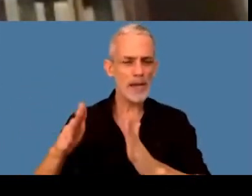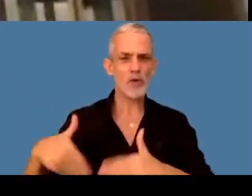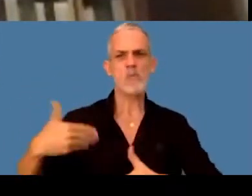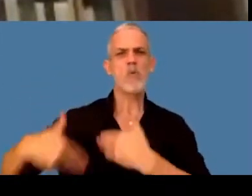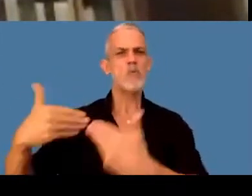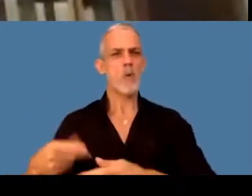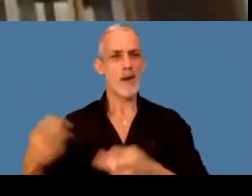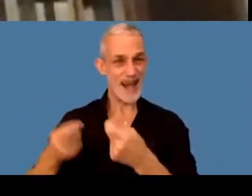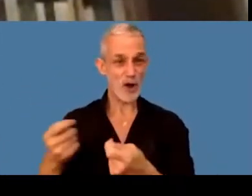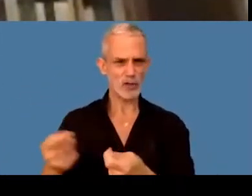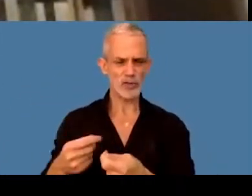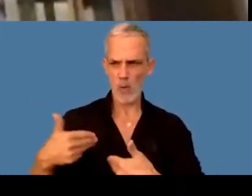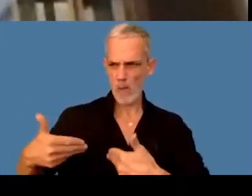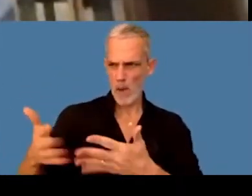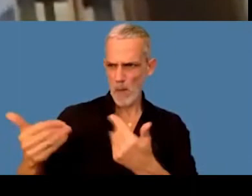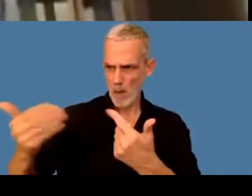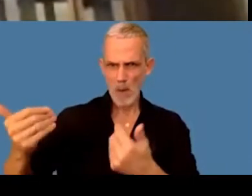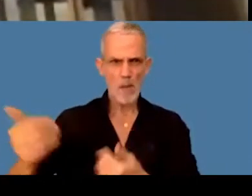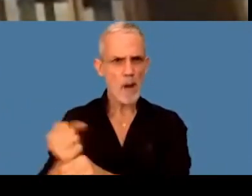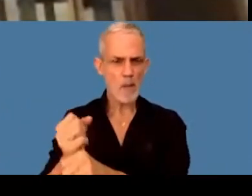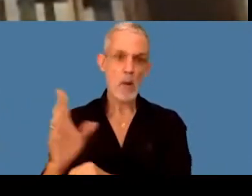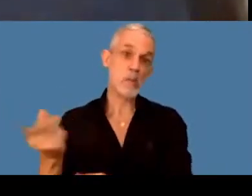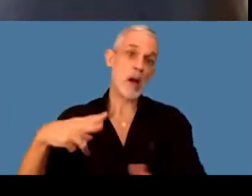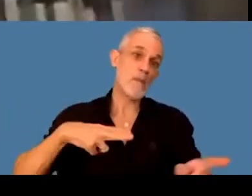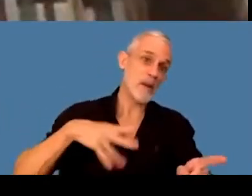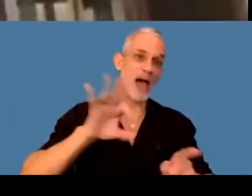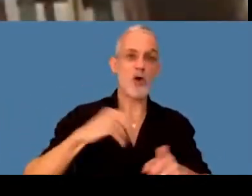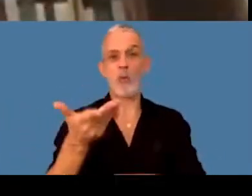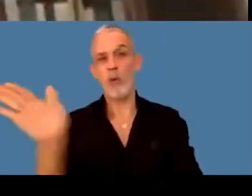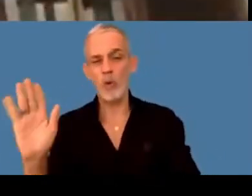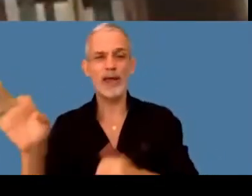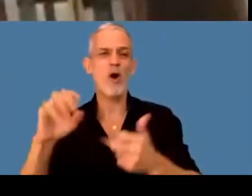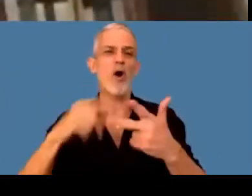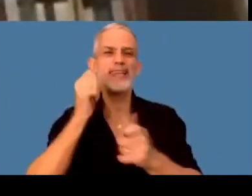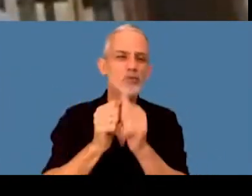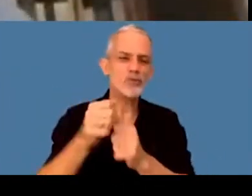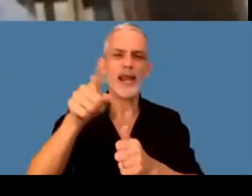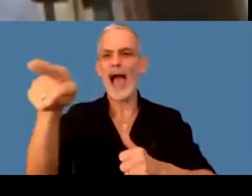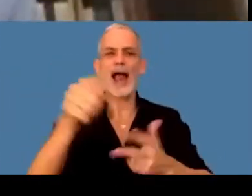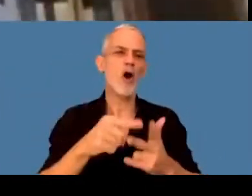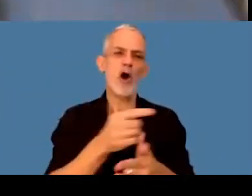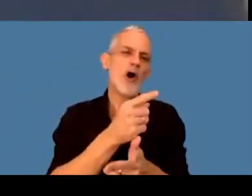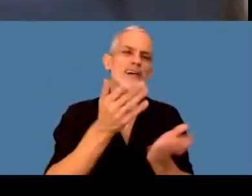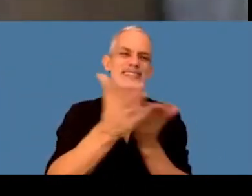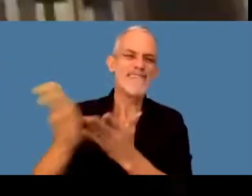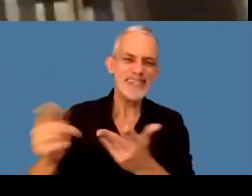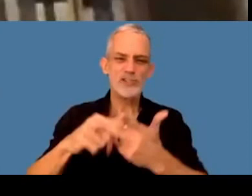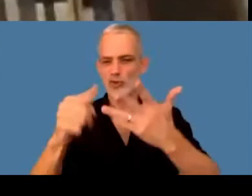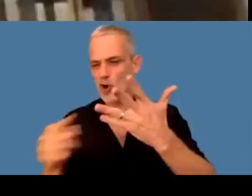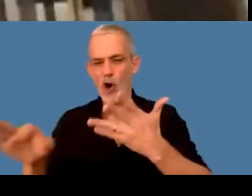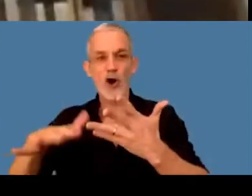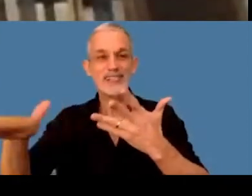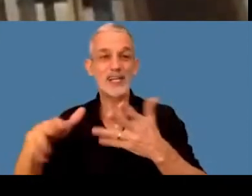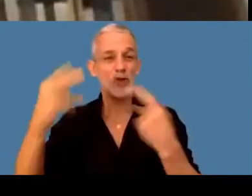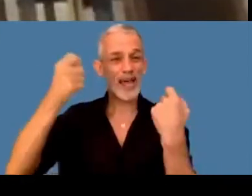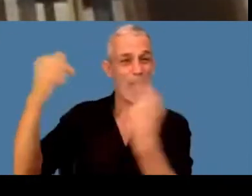negociar o no? El sector privado, el sector público, el sector industrial, el sector de servicios, los sectores exportadores,